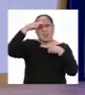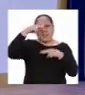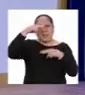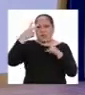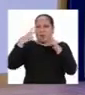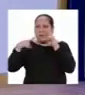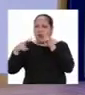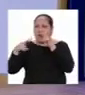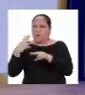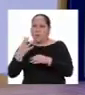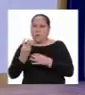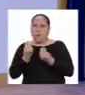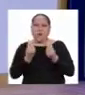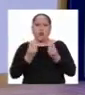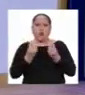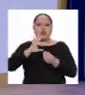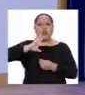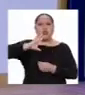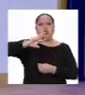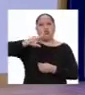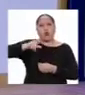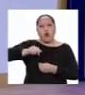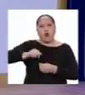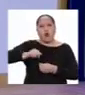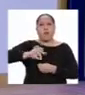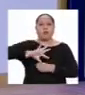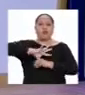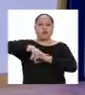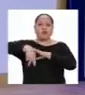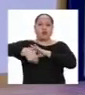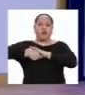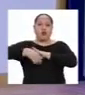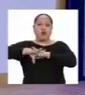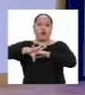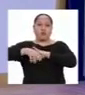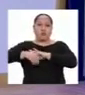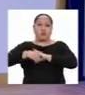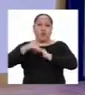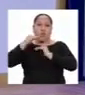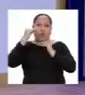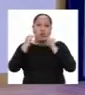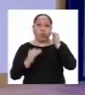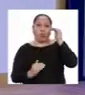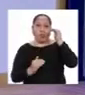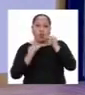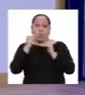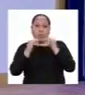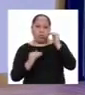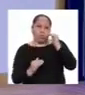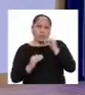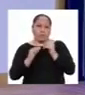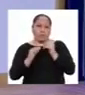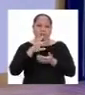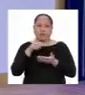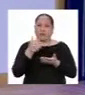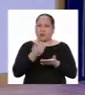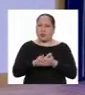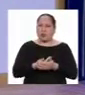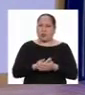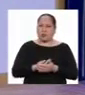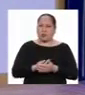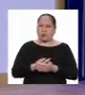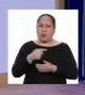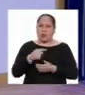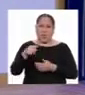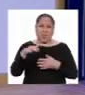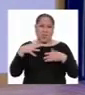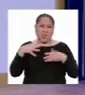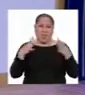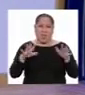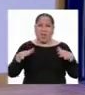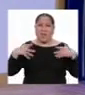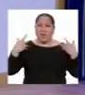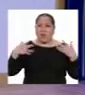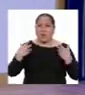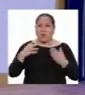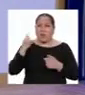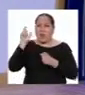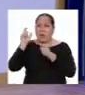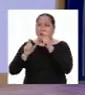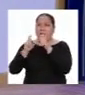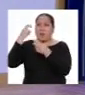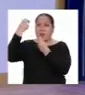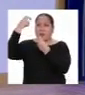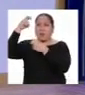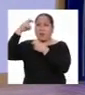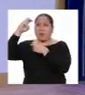casos de robos, corrupción y desigualdad todos los días. Y nos debemos quedar contentos porque a la gente que viene